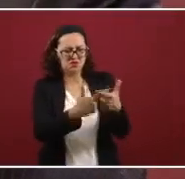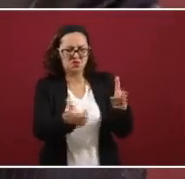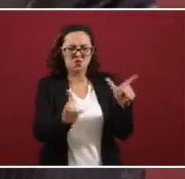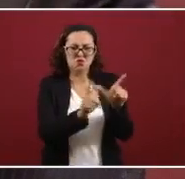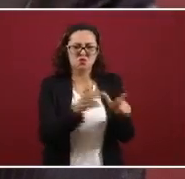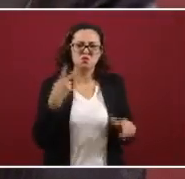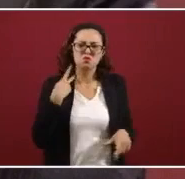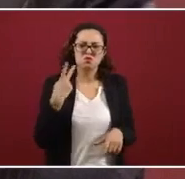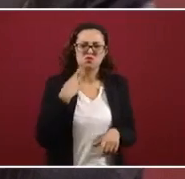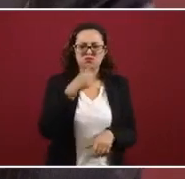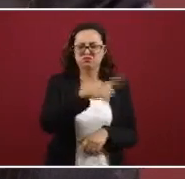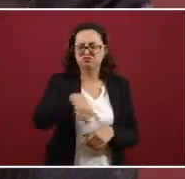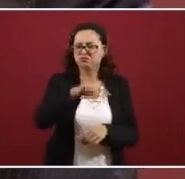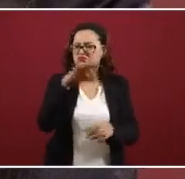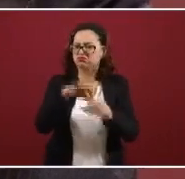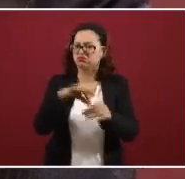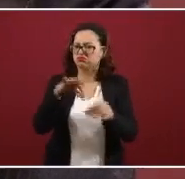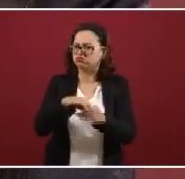fueron los que aprobaron